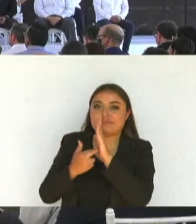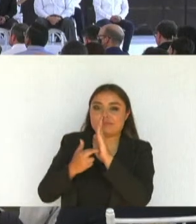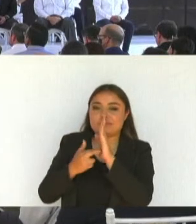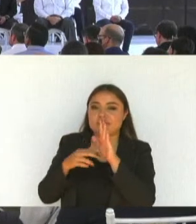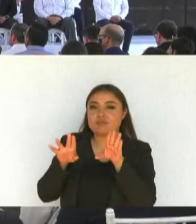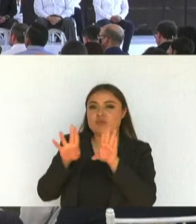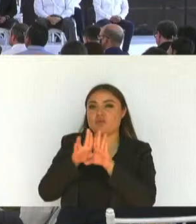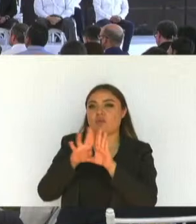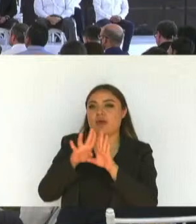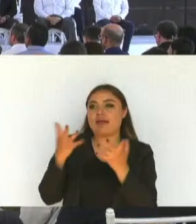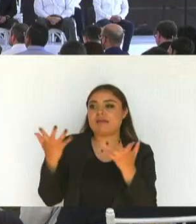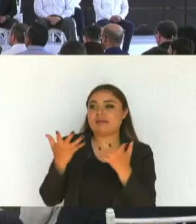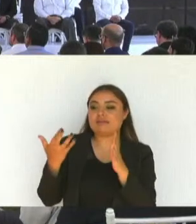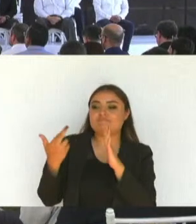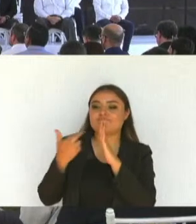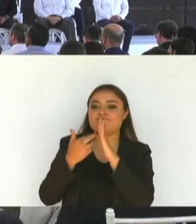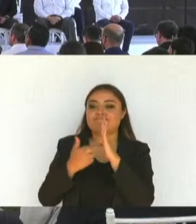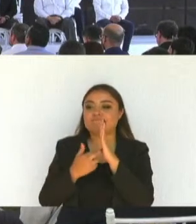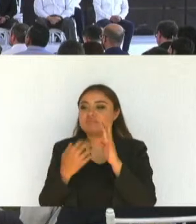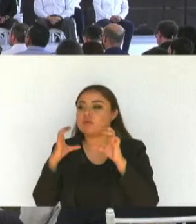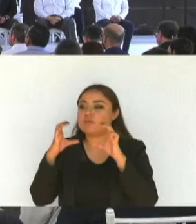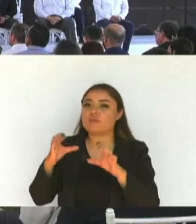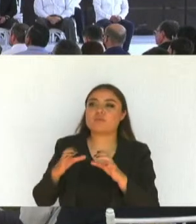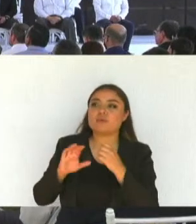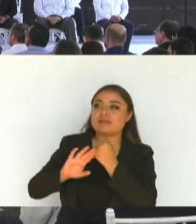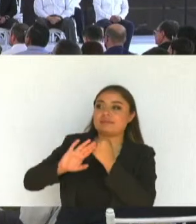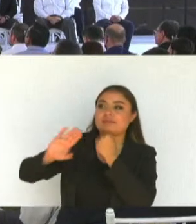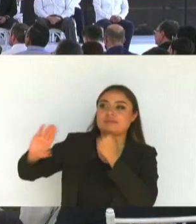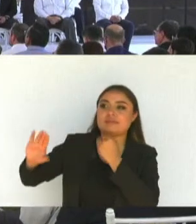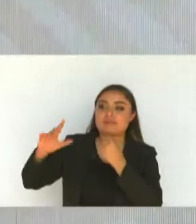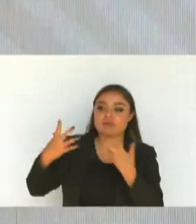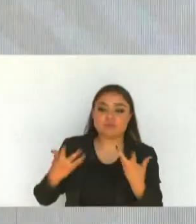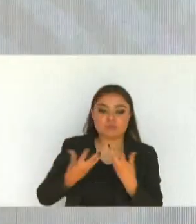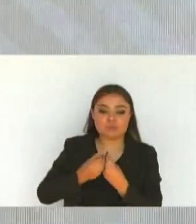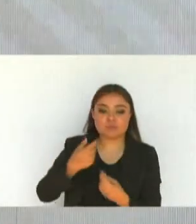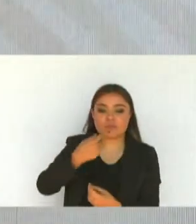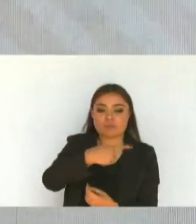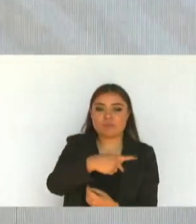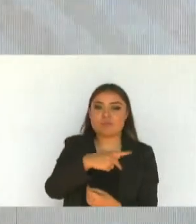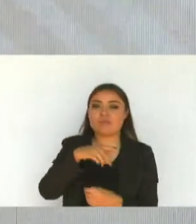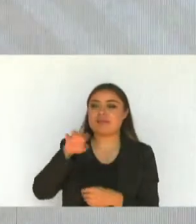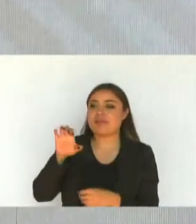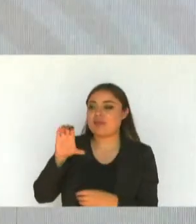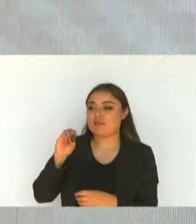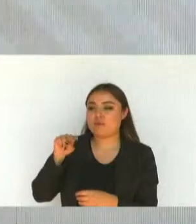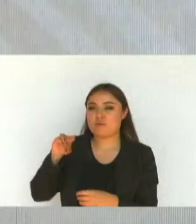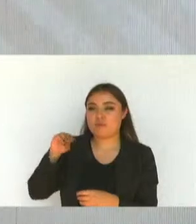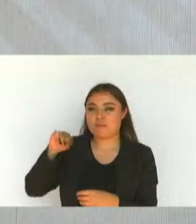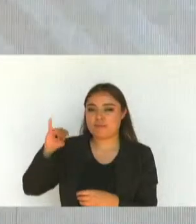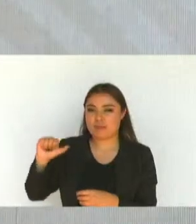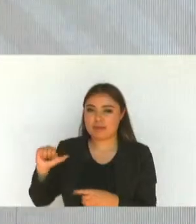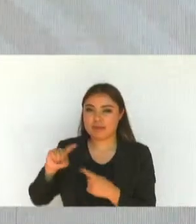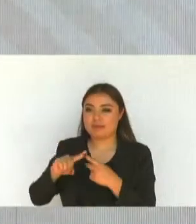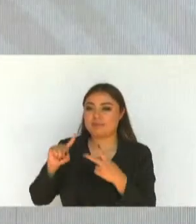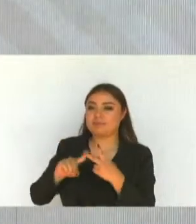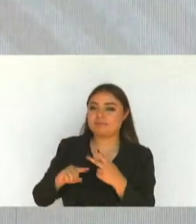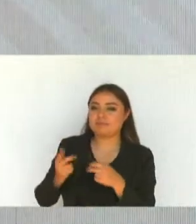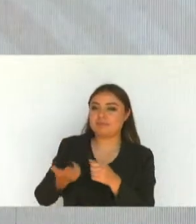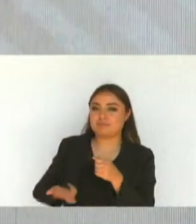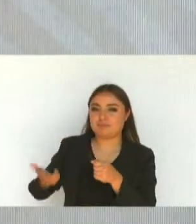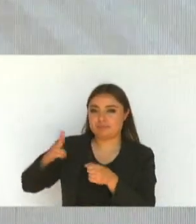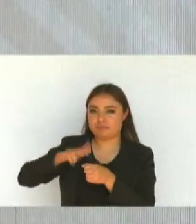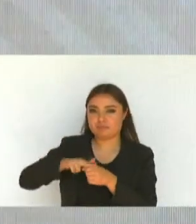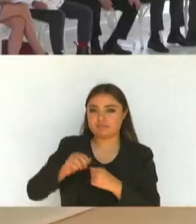desarrollando protocolos de prevención en conjunto con la Secretaría de Economía y el Seguro Social, y